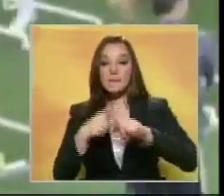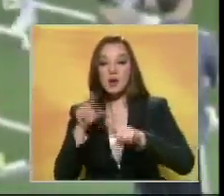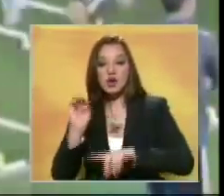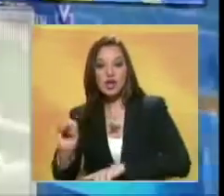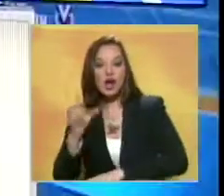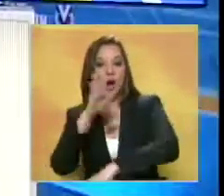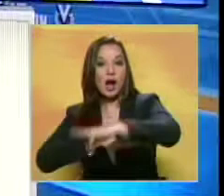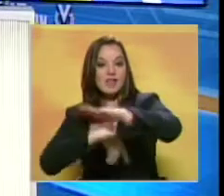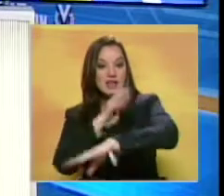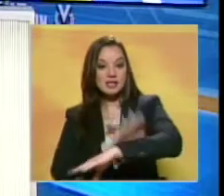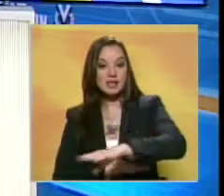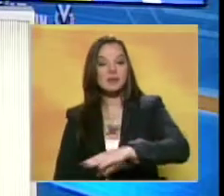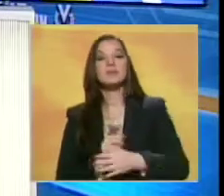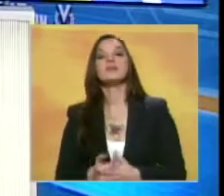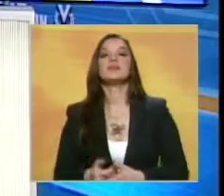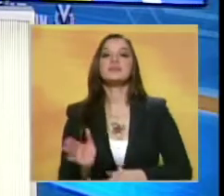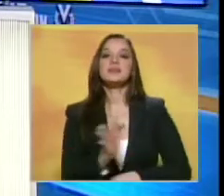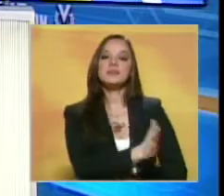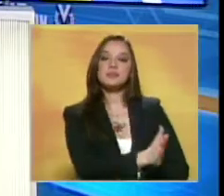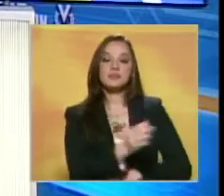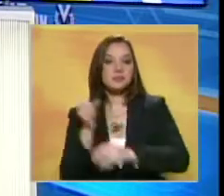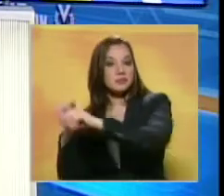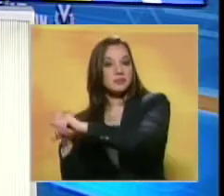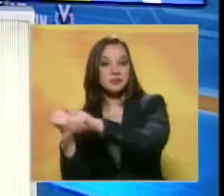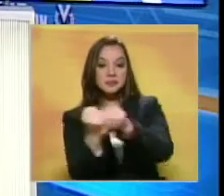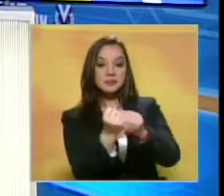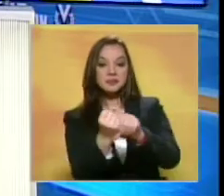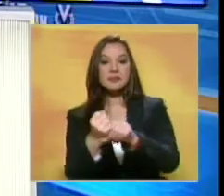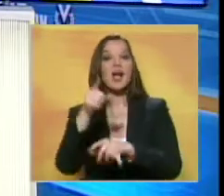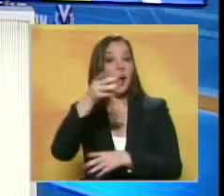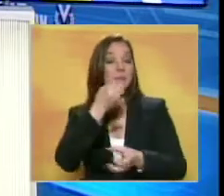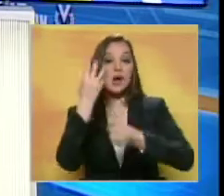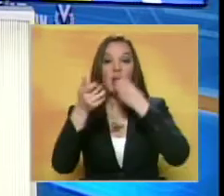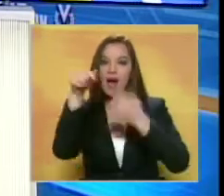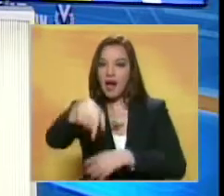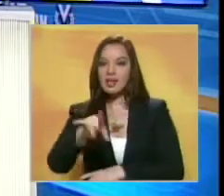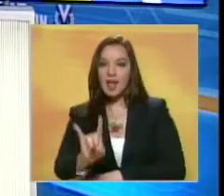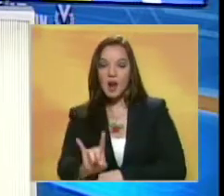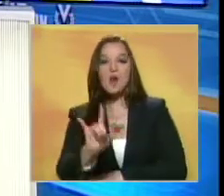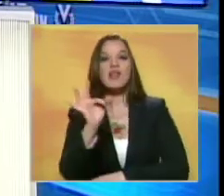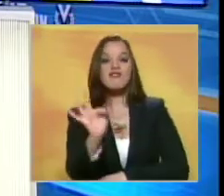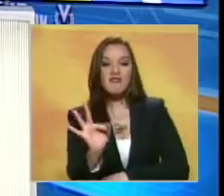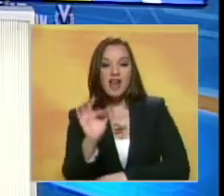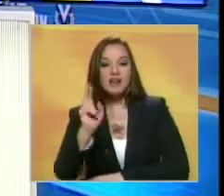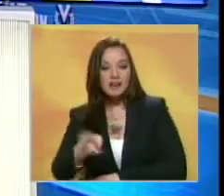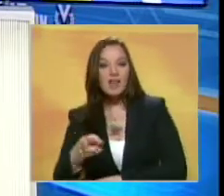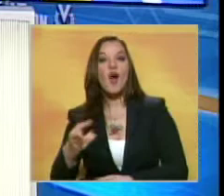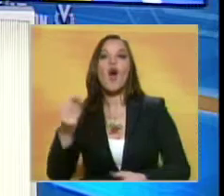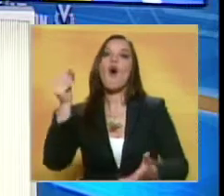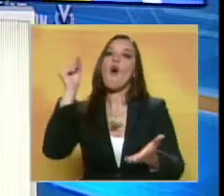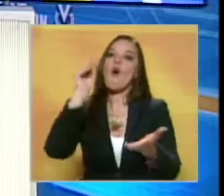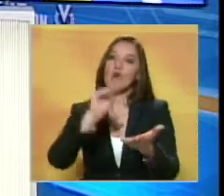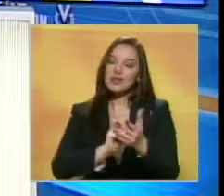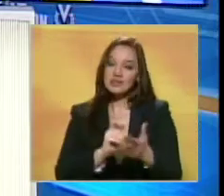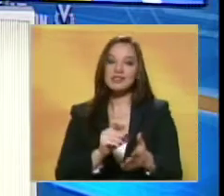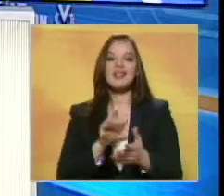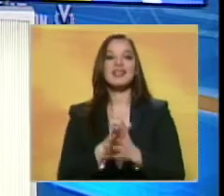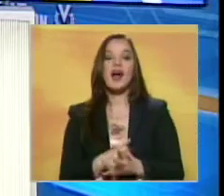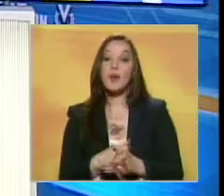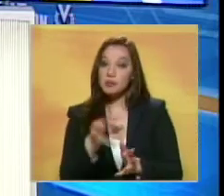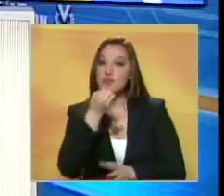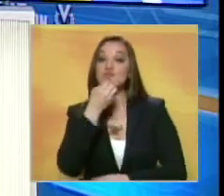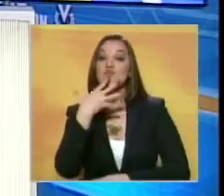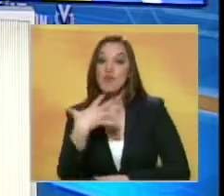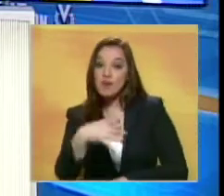único. Bien, y continuamos con béisbol de las Grandes Ligas para contarles que este lunes Félix Hernández escribió otra página dorada en su carrera